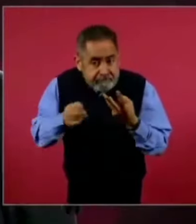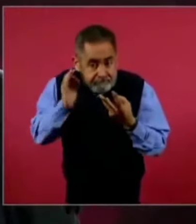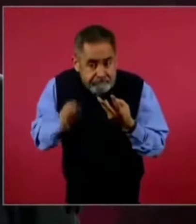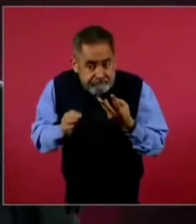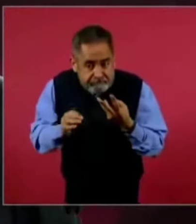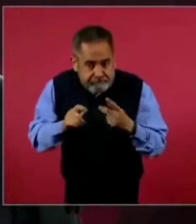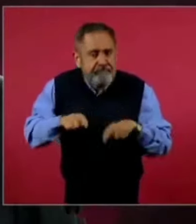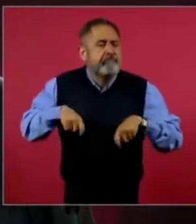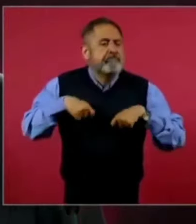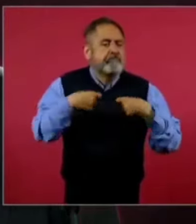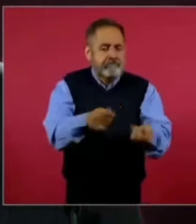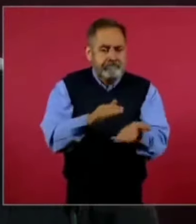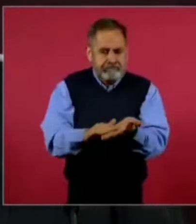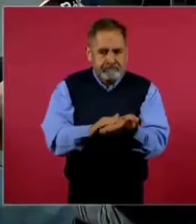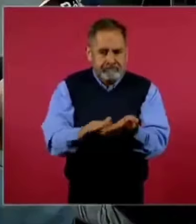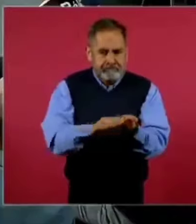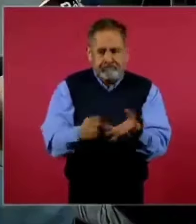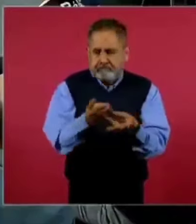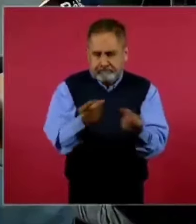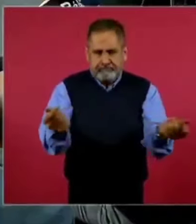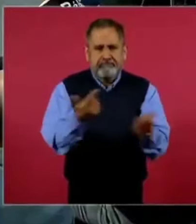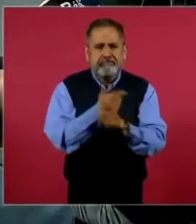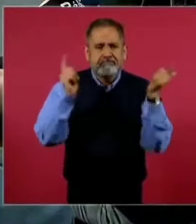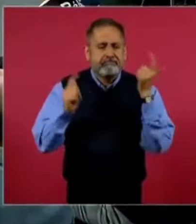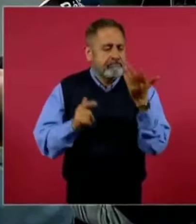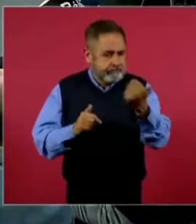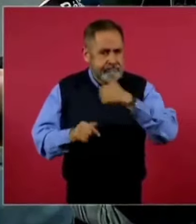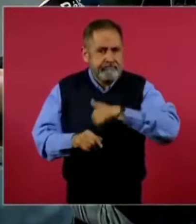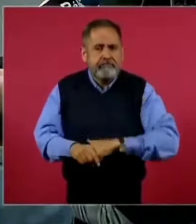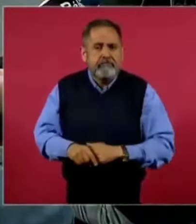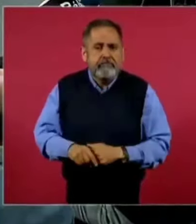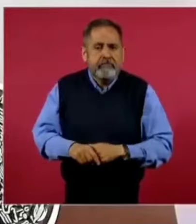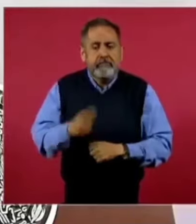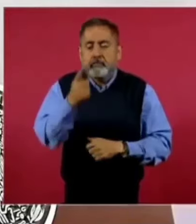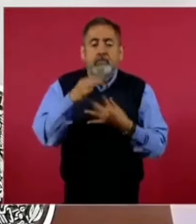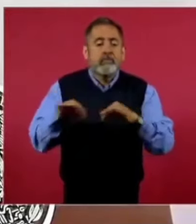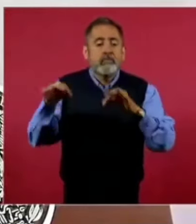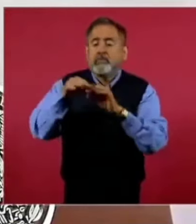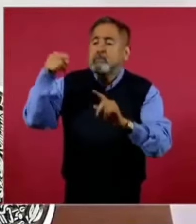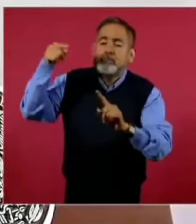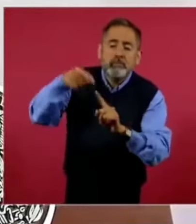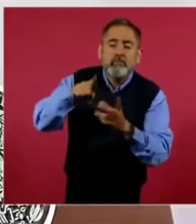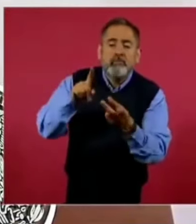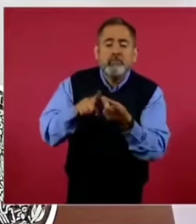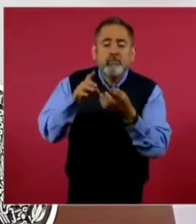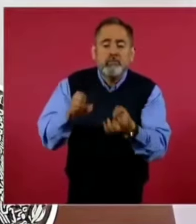porque lo que más nos importa es saber sobre el paradero de los jóvenes.